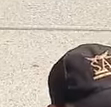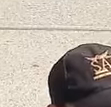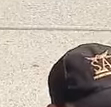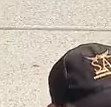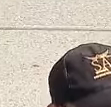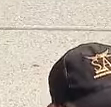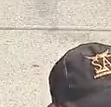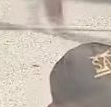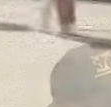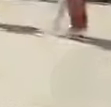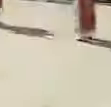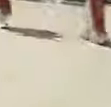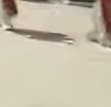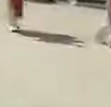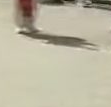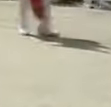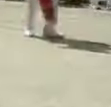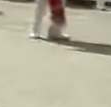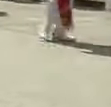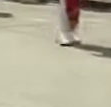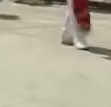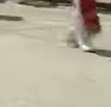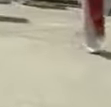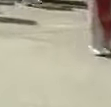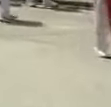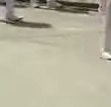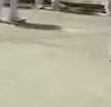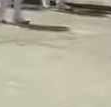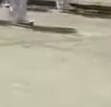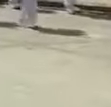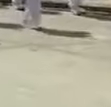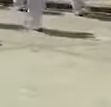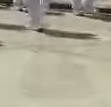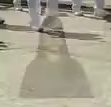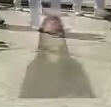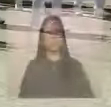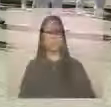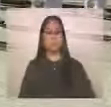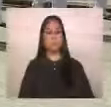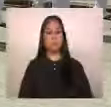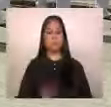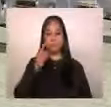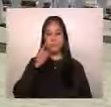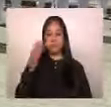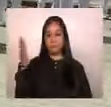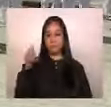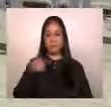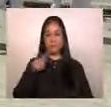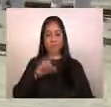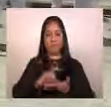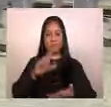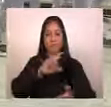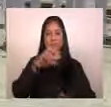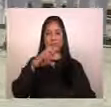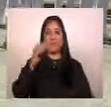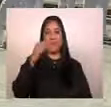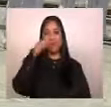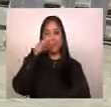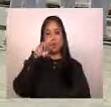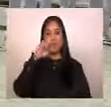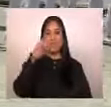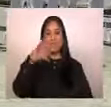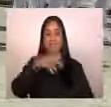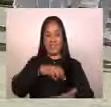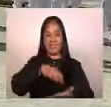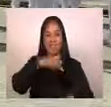Su banda fundada en 1964 y desde entonces participa en diversas actividades cívicas y culturales que se